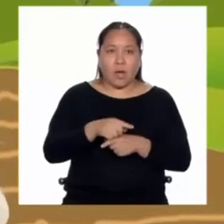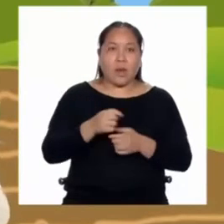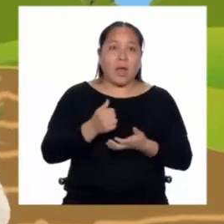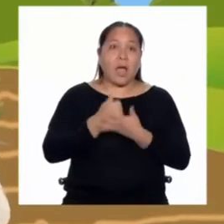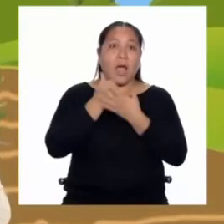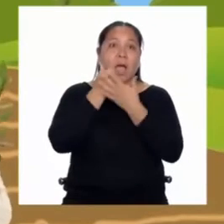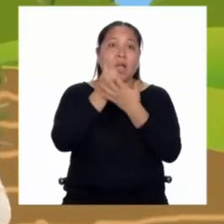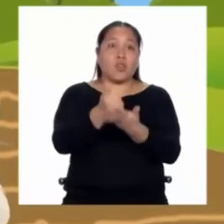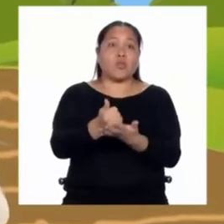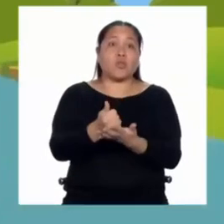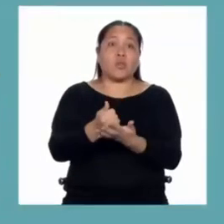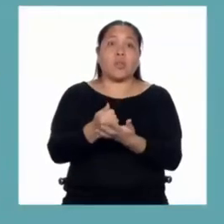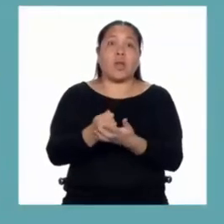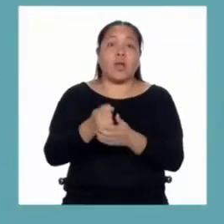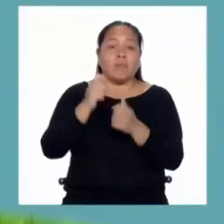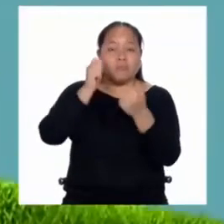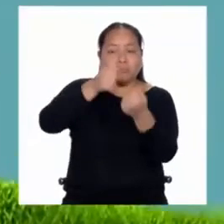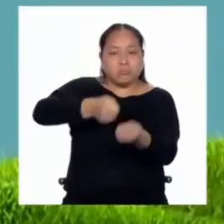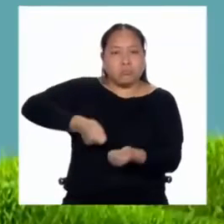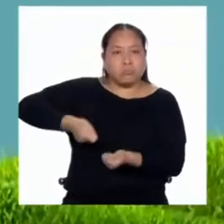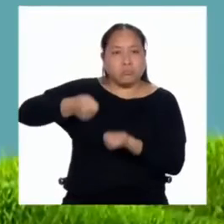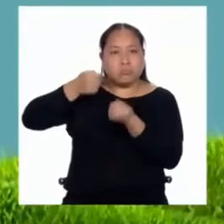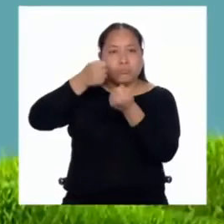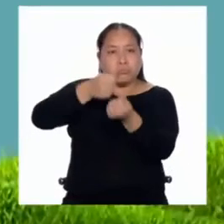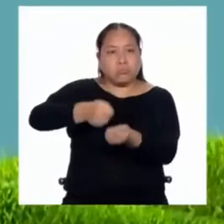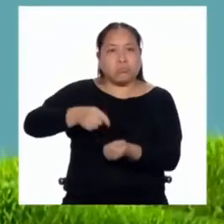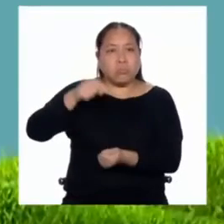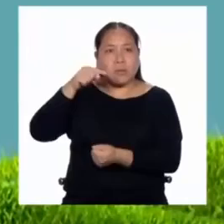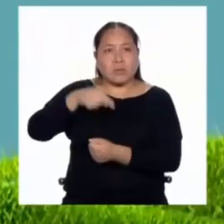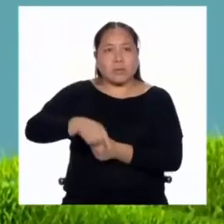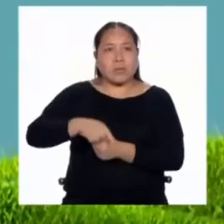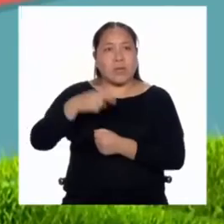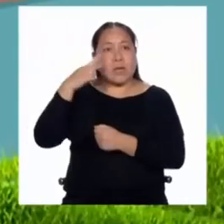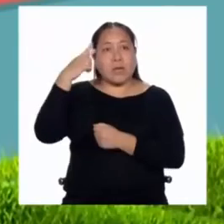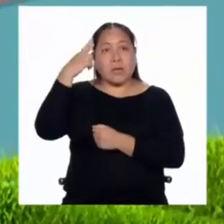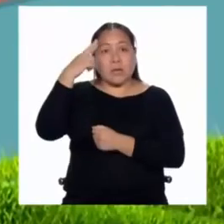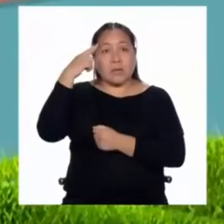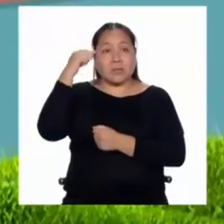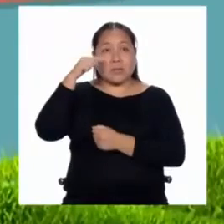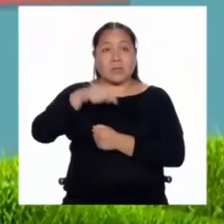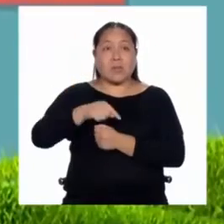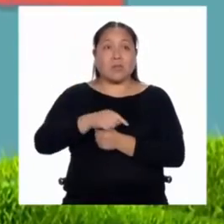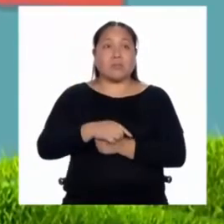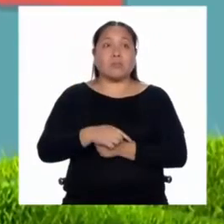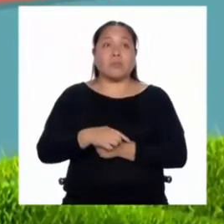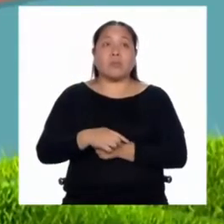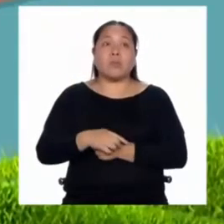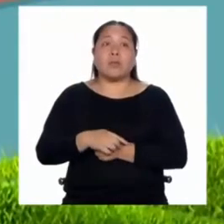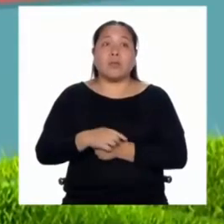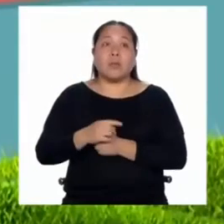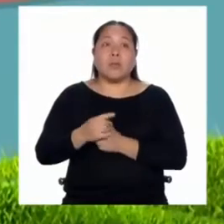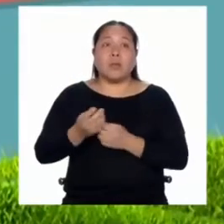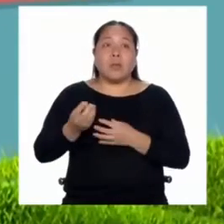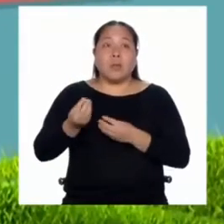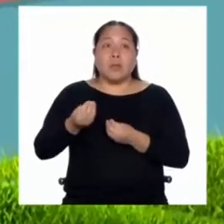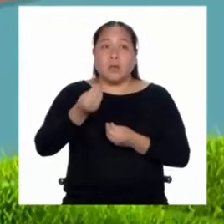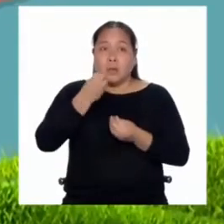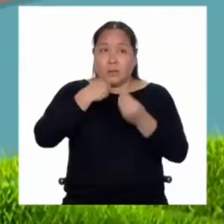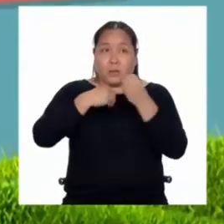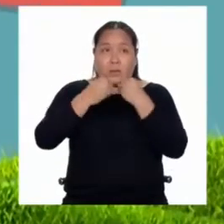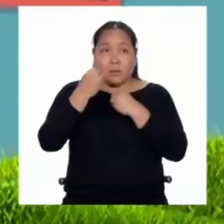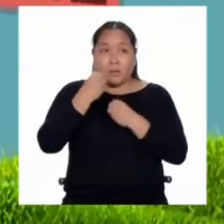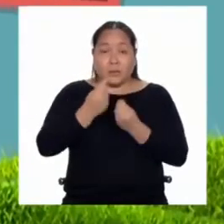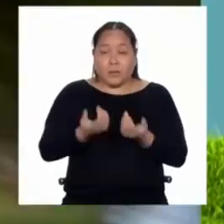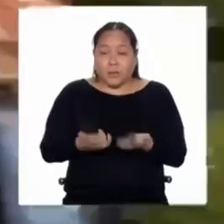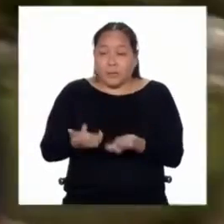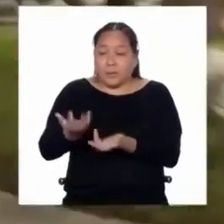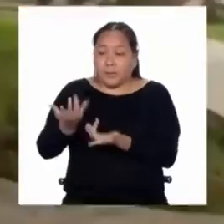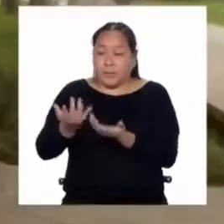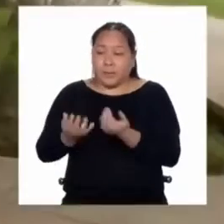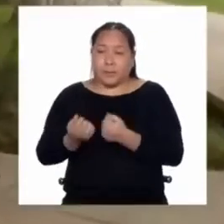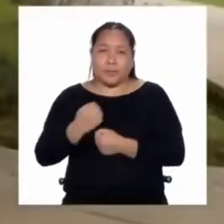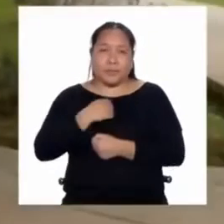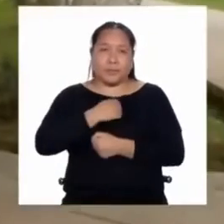la actividad agrícola. Por esta razón, la vegetación de tipo arbustivo es muy pobre. Una pena. Chicos,